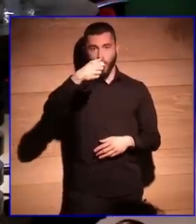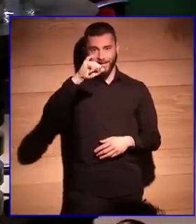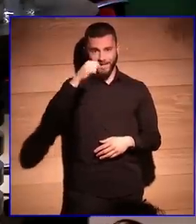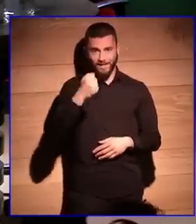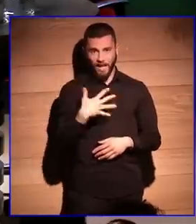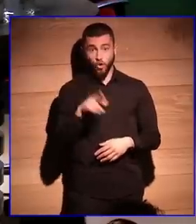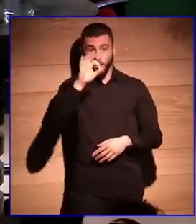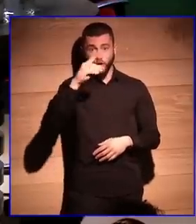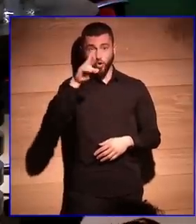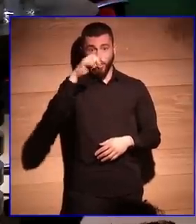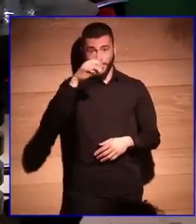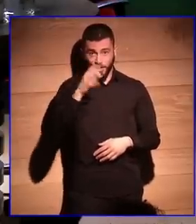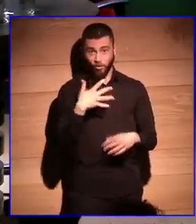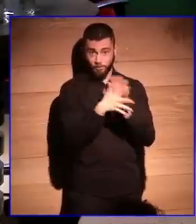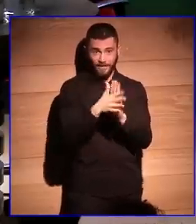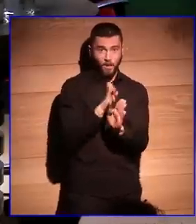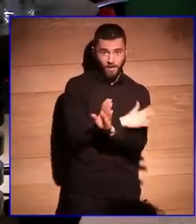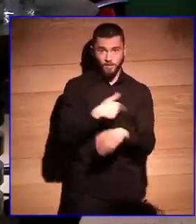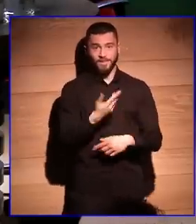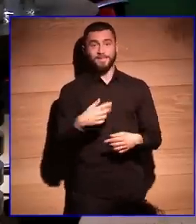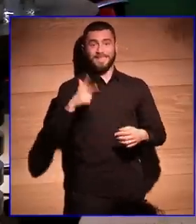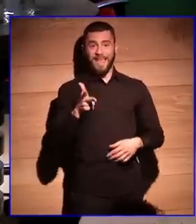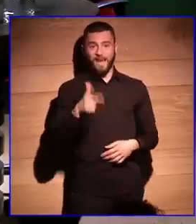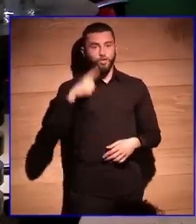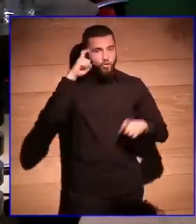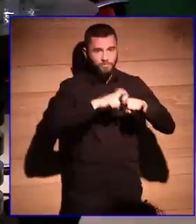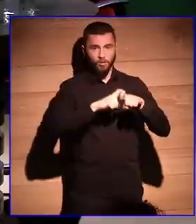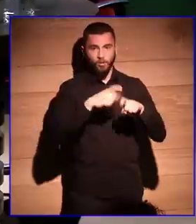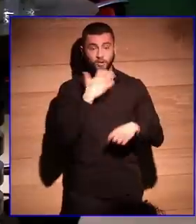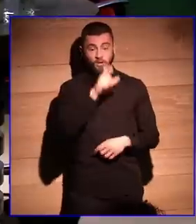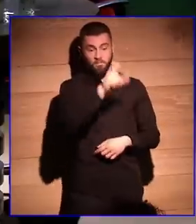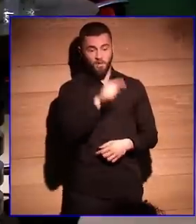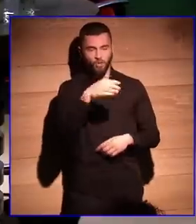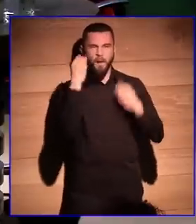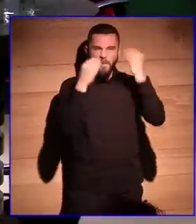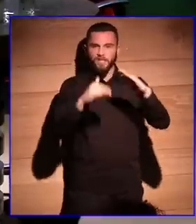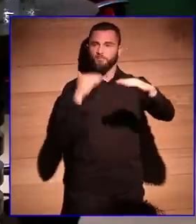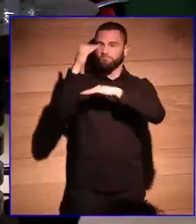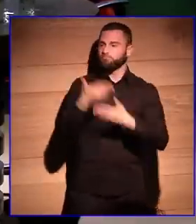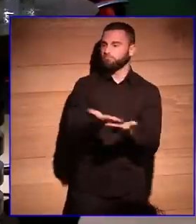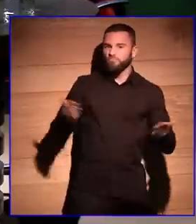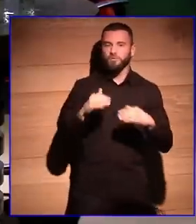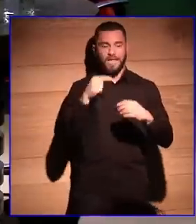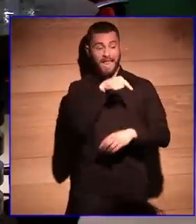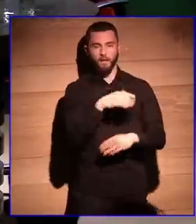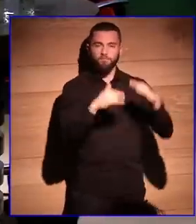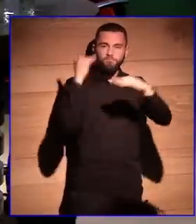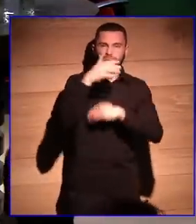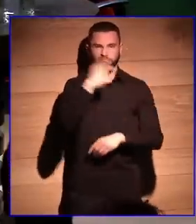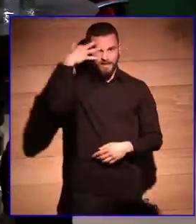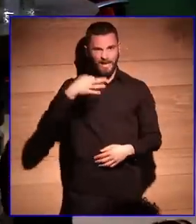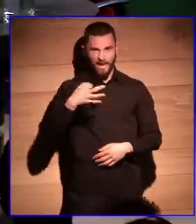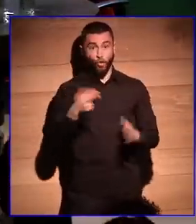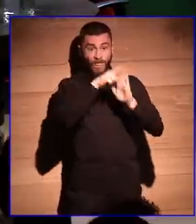acaba de explicar Rodrigo se llama derecho psicológico. Es decir, cuando una persona se cree superior a los demás y que, por tanto, las reglas que